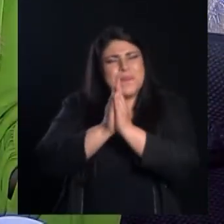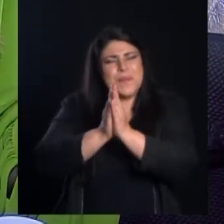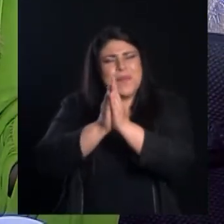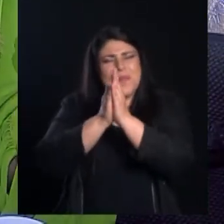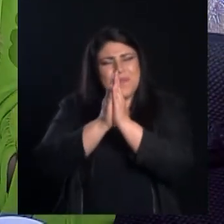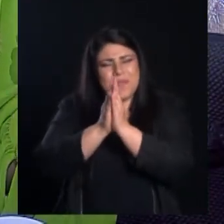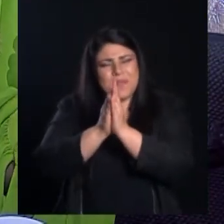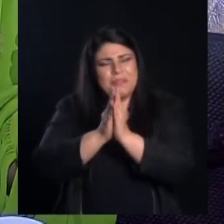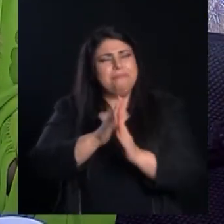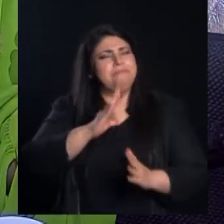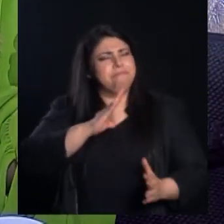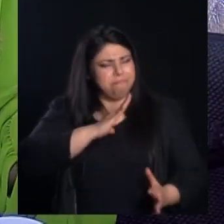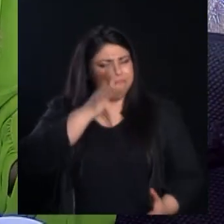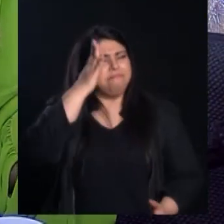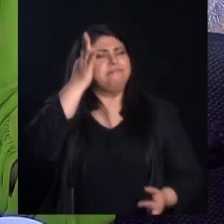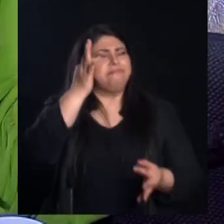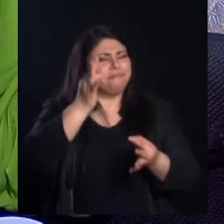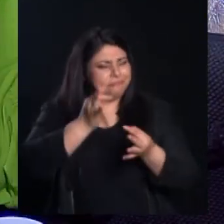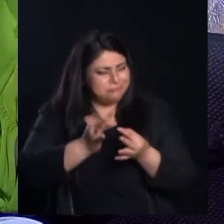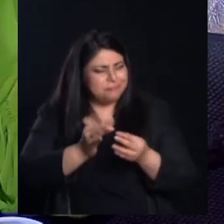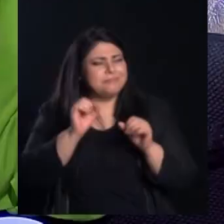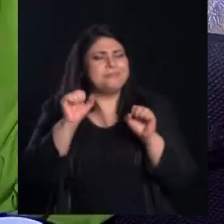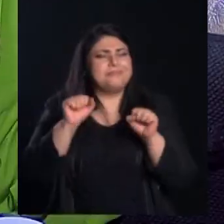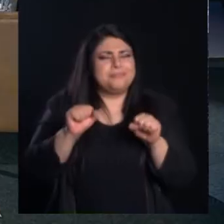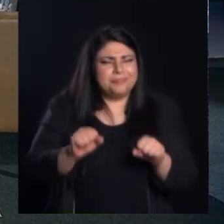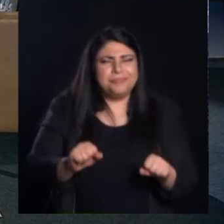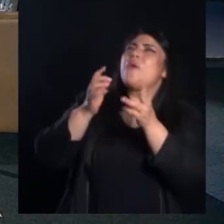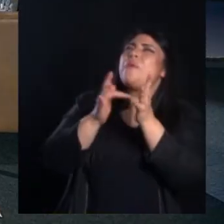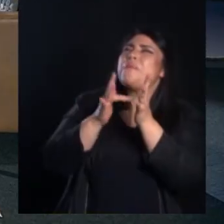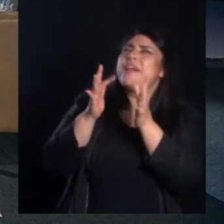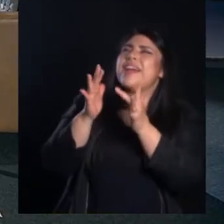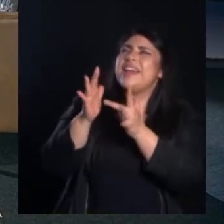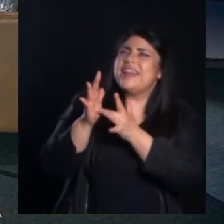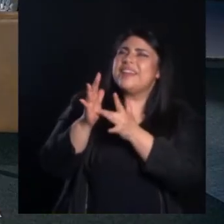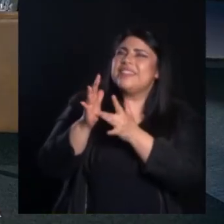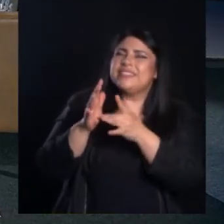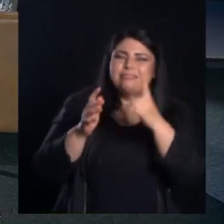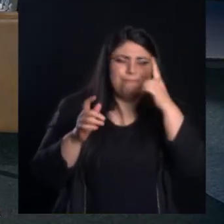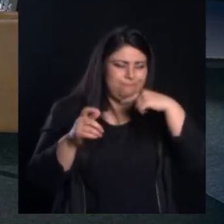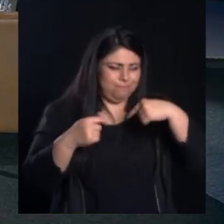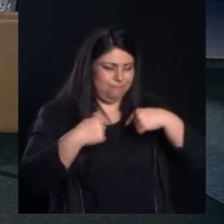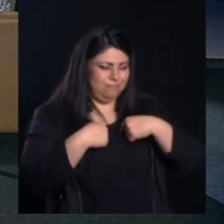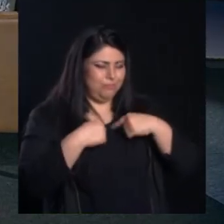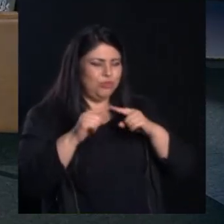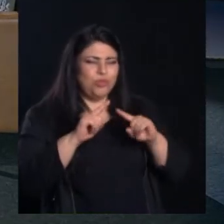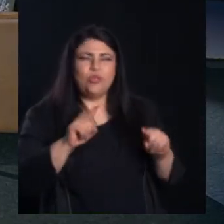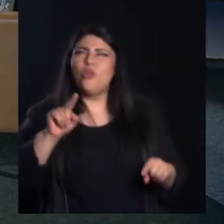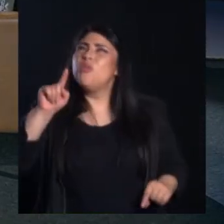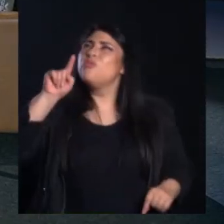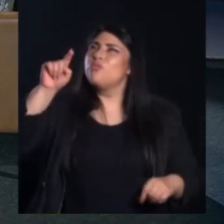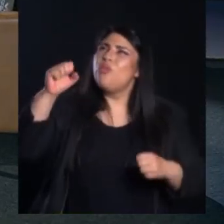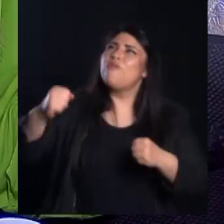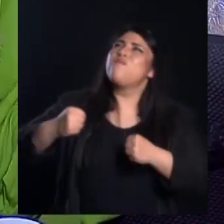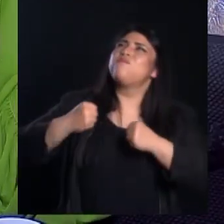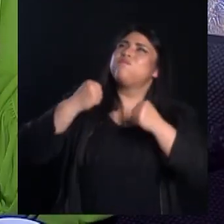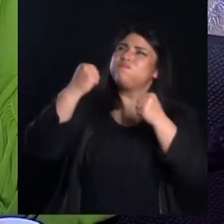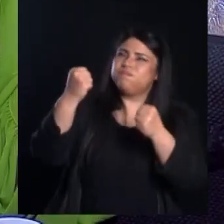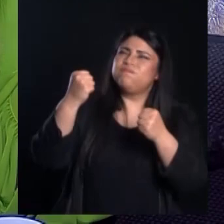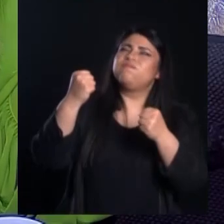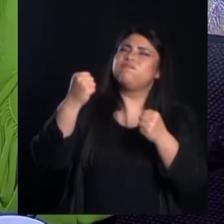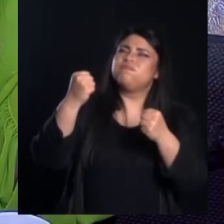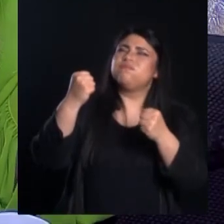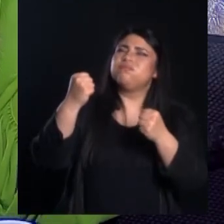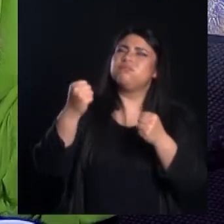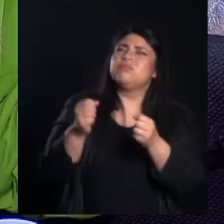fe que si lo podemos hacer porque es en tu nombre no es con nuestras fuerzas si no es con tus fuerzas se empoderan los